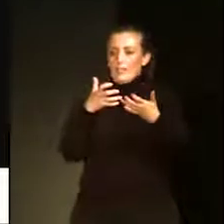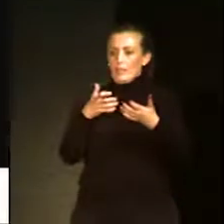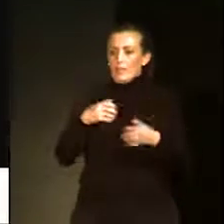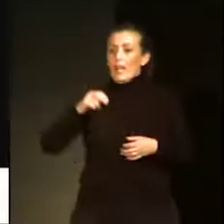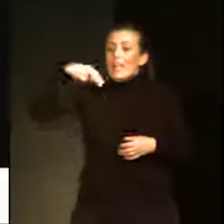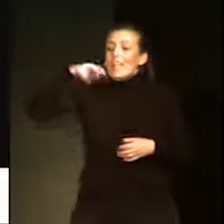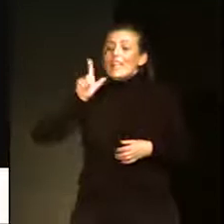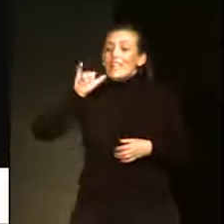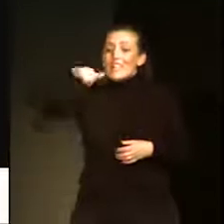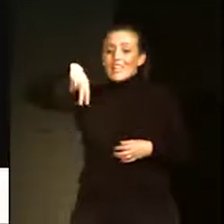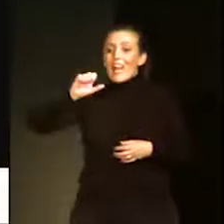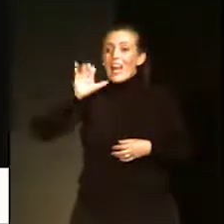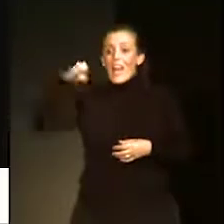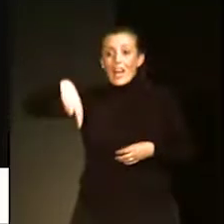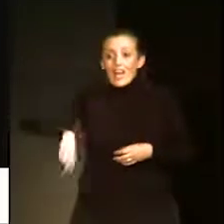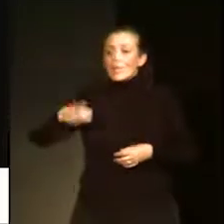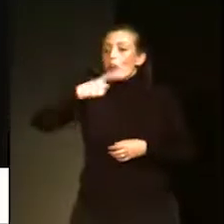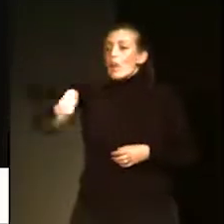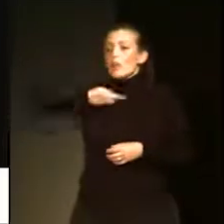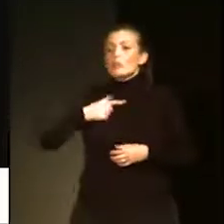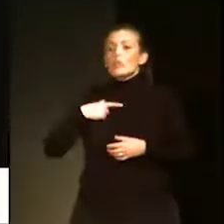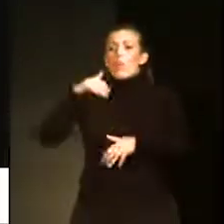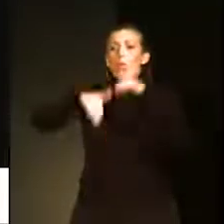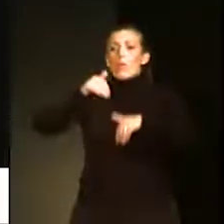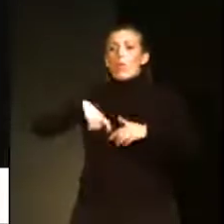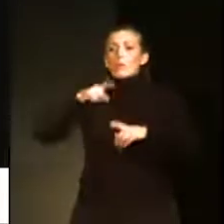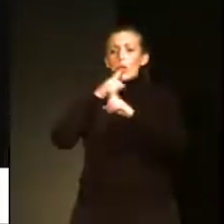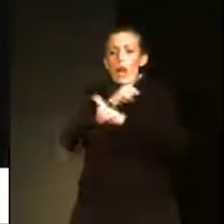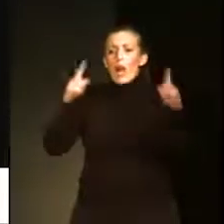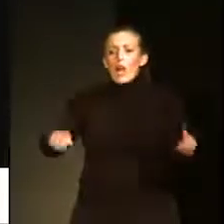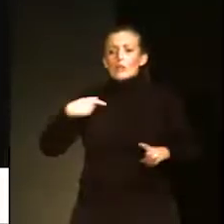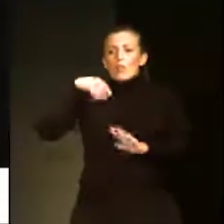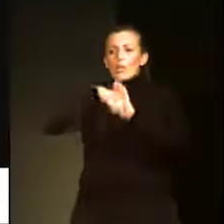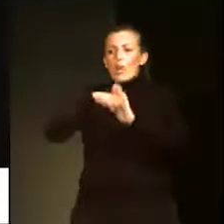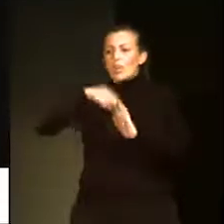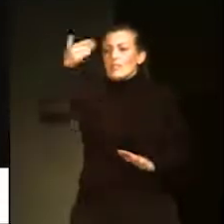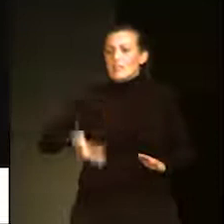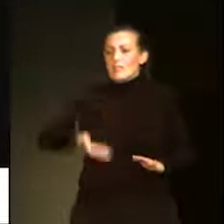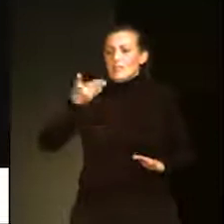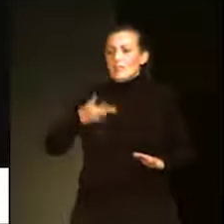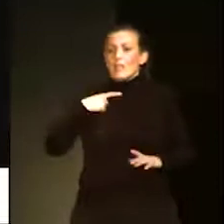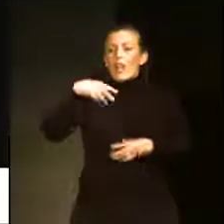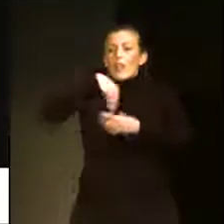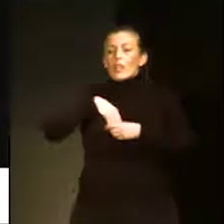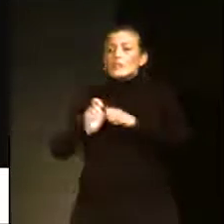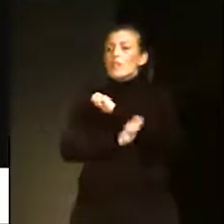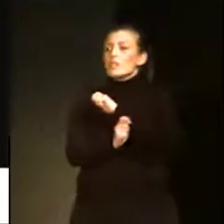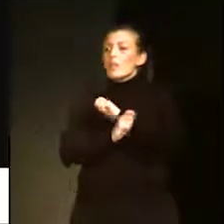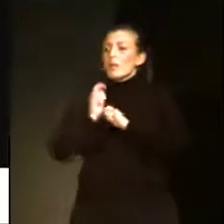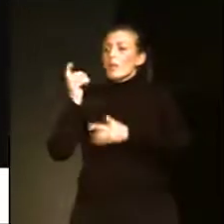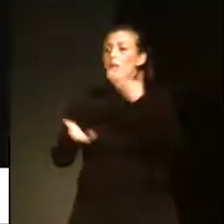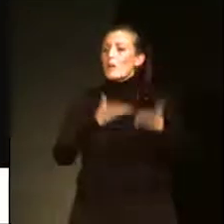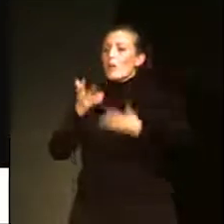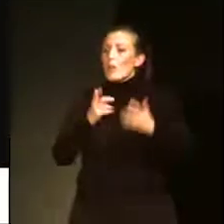INAEM consideramos esta convocatoria anual como uno de nuestros programas punteros dentro de la estrategia de fomento de las